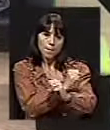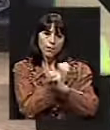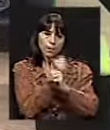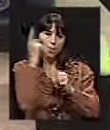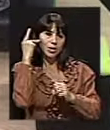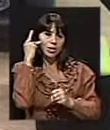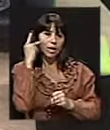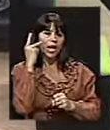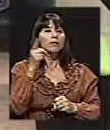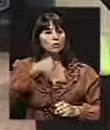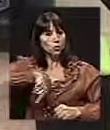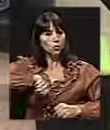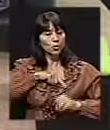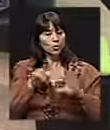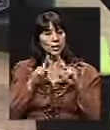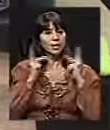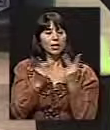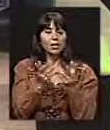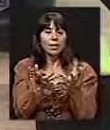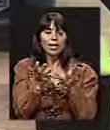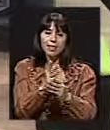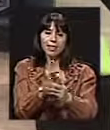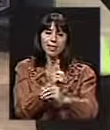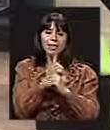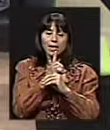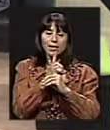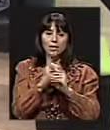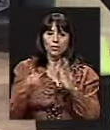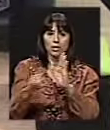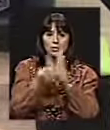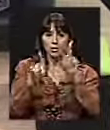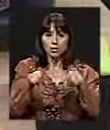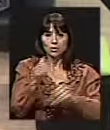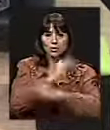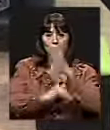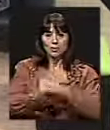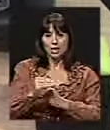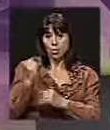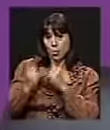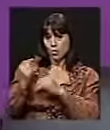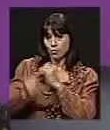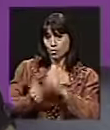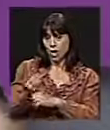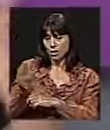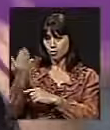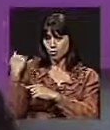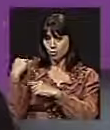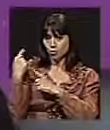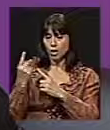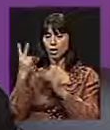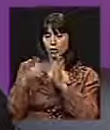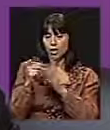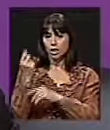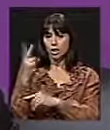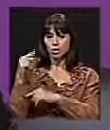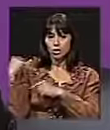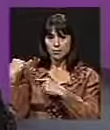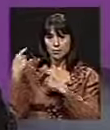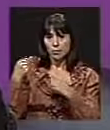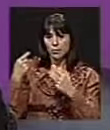personas con discapacidad. En los últimos años, del 2012 especialmente para acá, se ha visto muchos